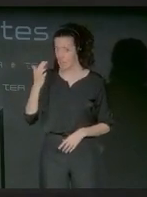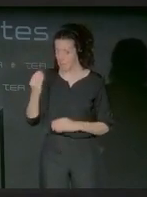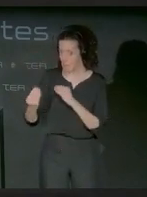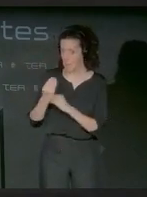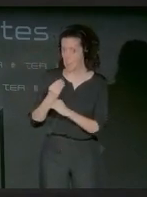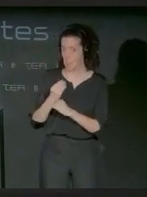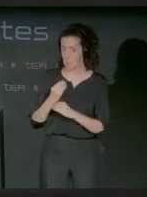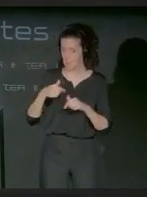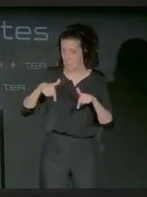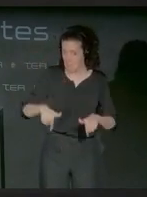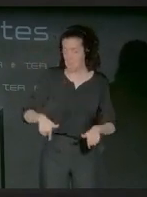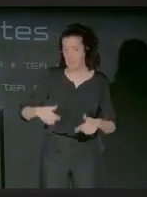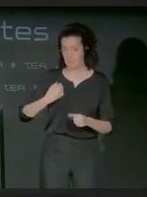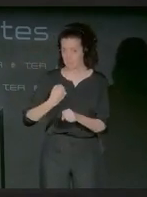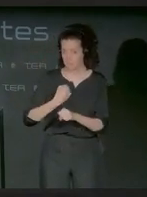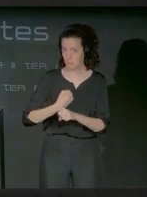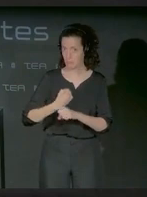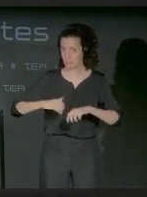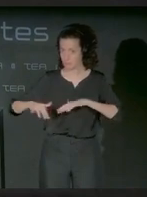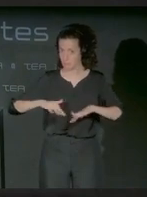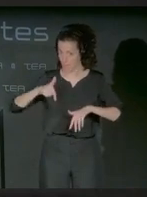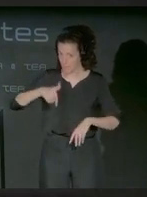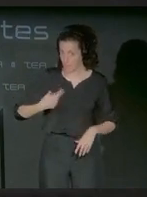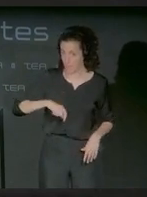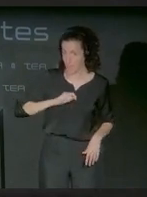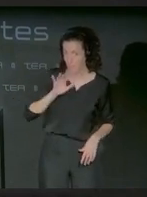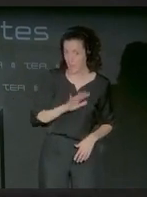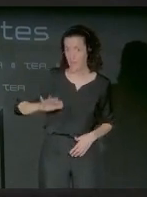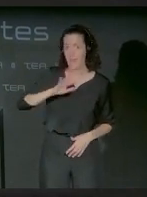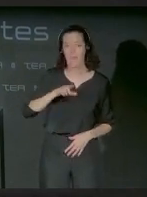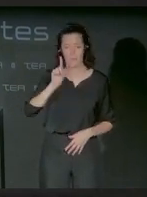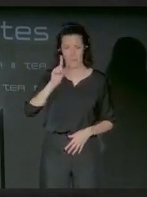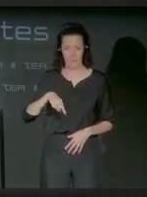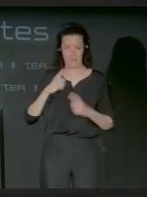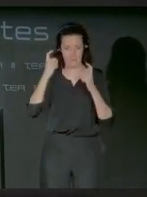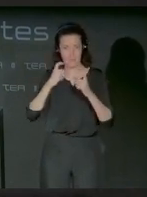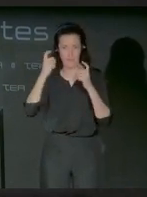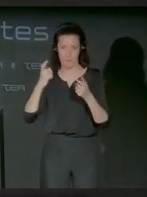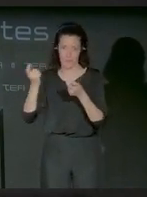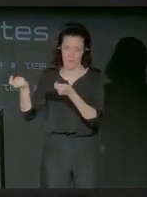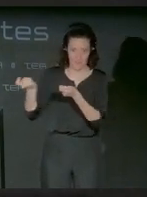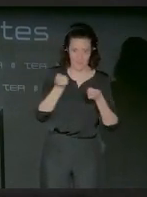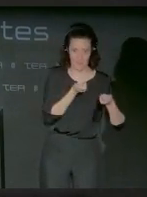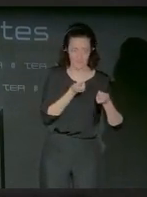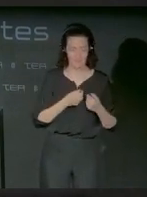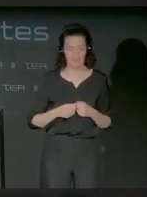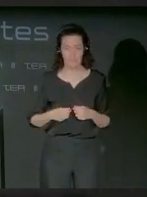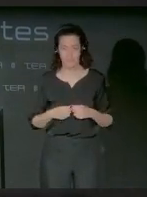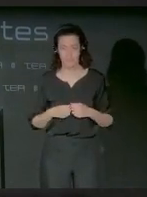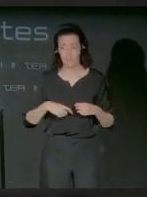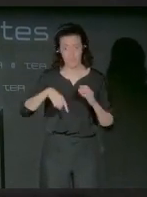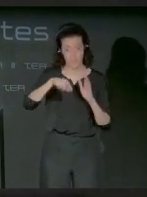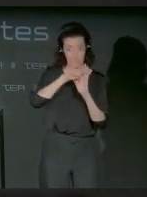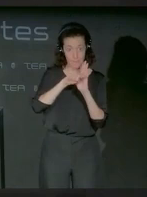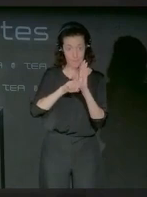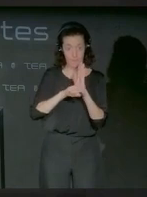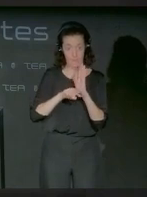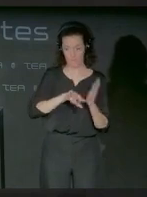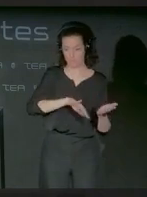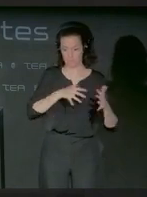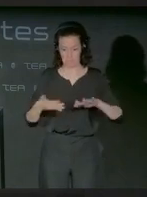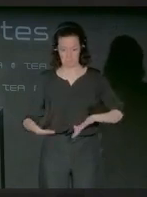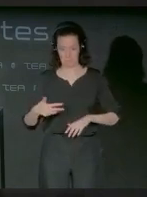y desarrollar actividad económica aquí en España estas medidas se han puesto en marcha de manera general para el